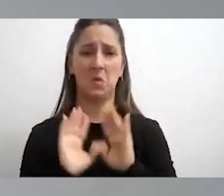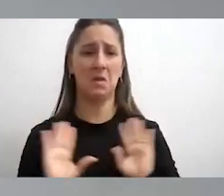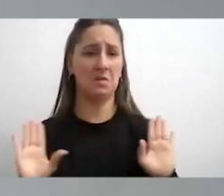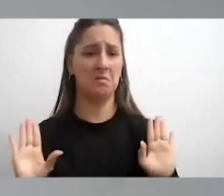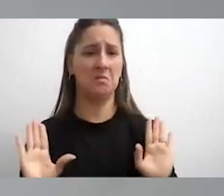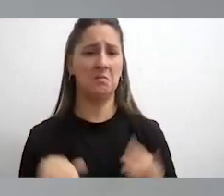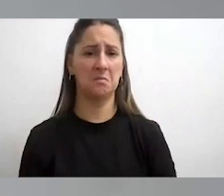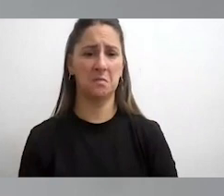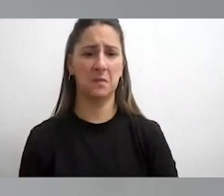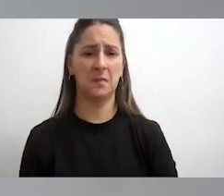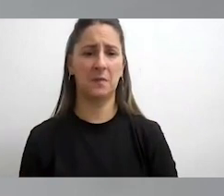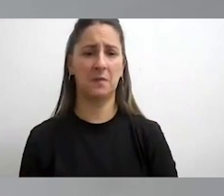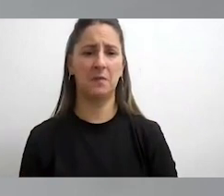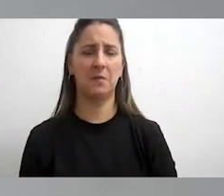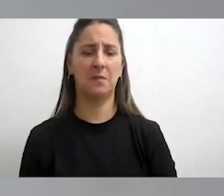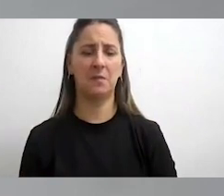ver.